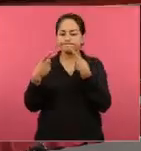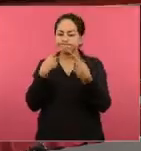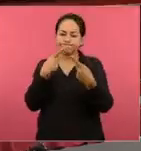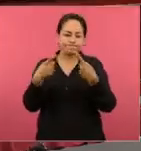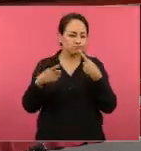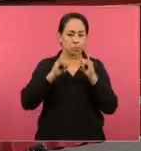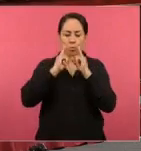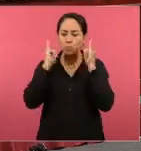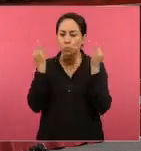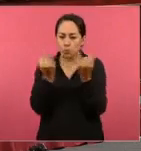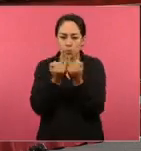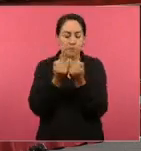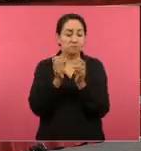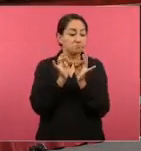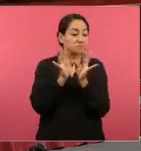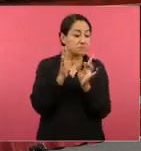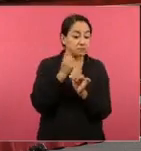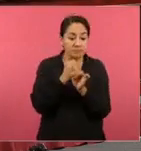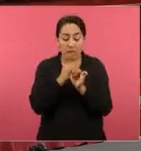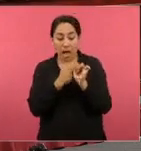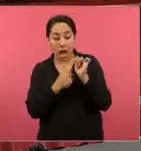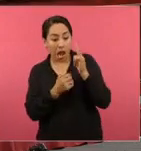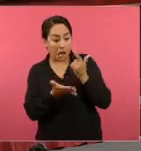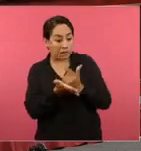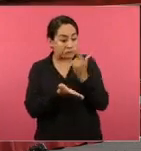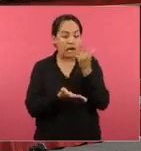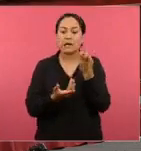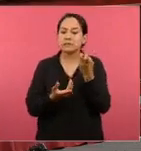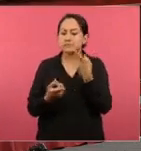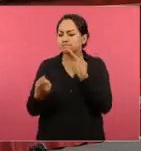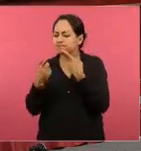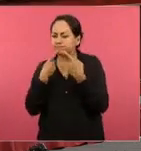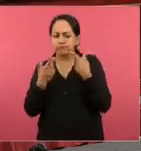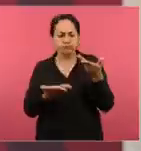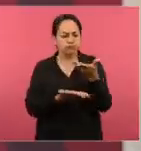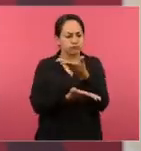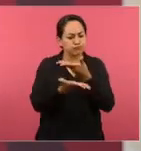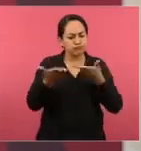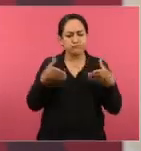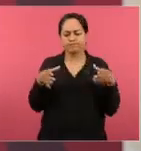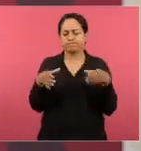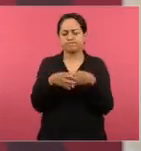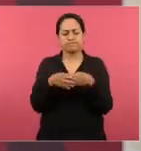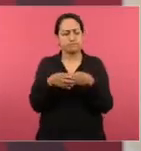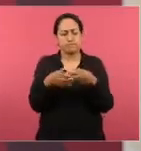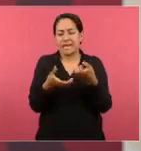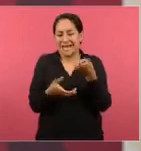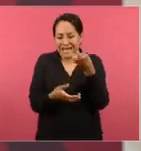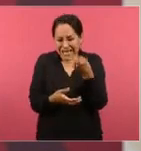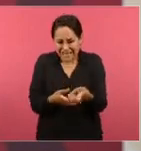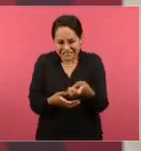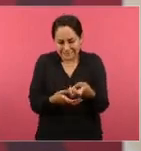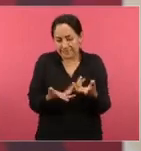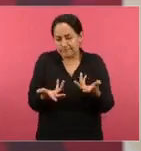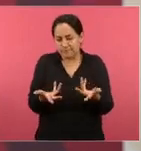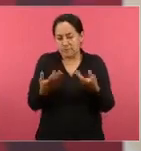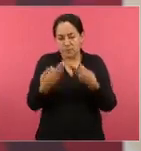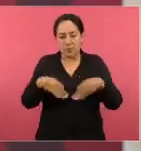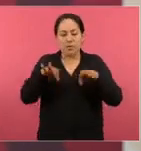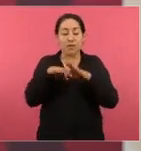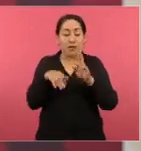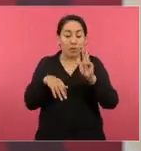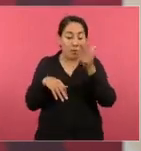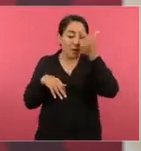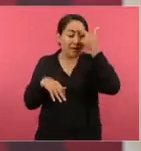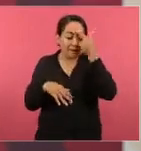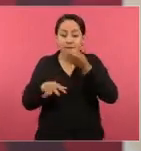lo resolvemos, si hay un problema grave, si hay un problema que tenemos que desarrollar. ¿No saben? ¿Se acuerdan de la campaña que